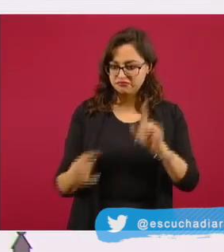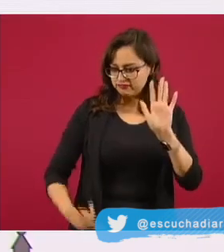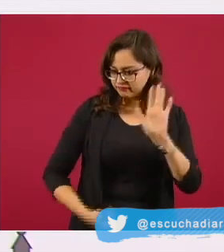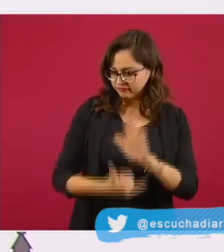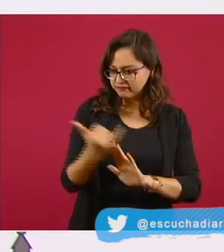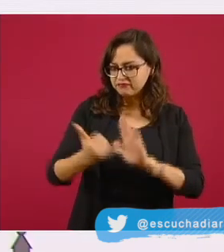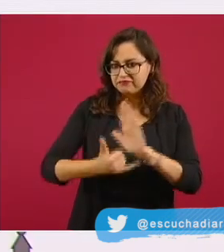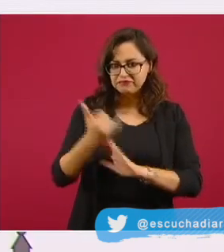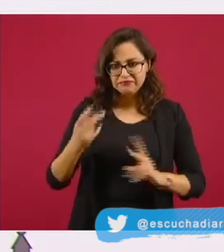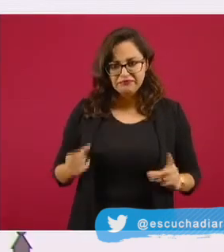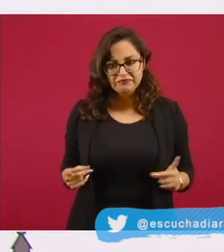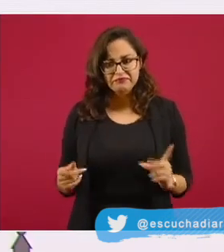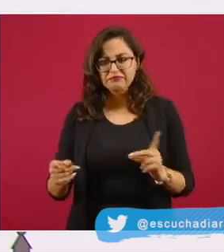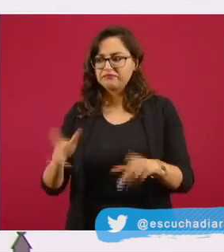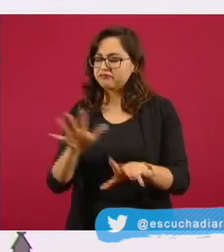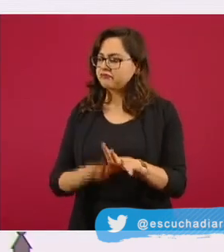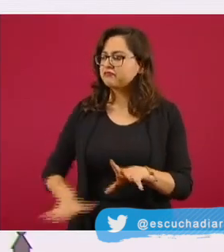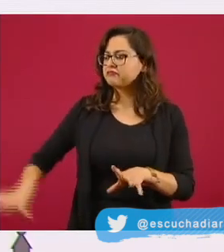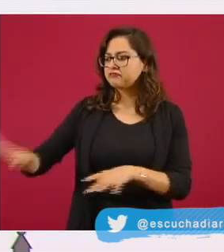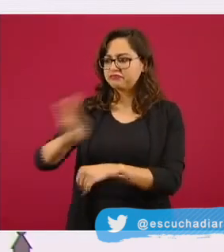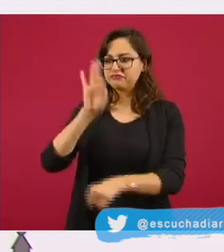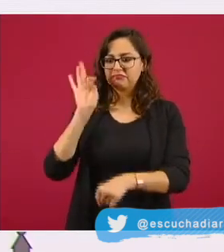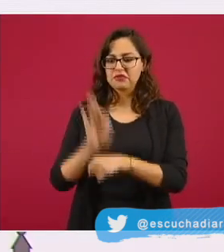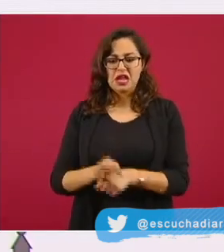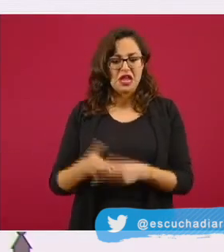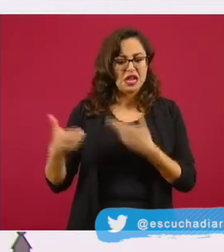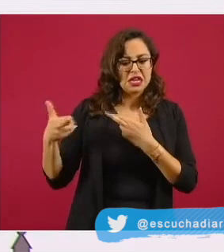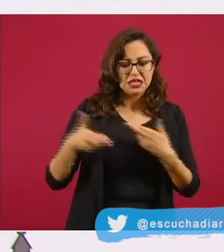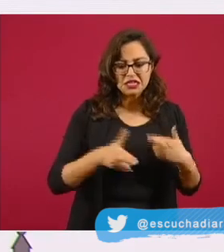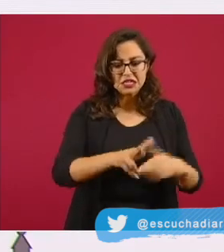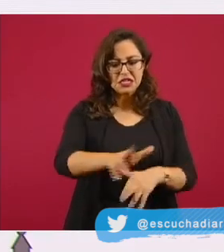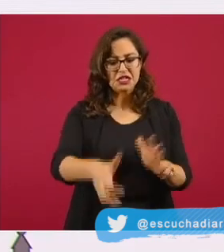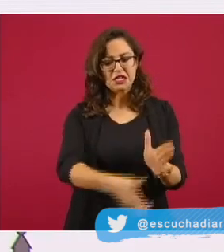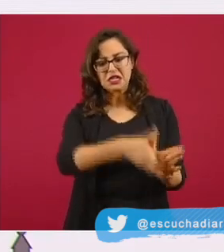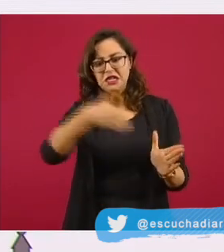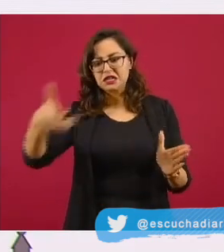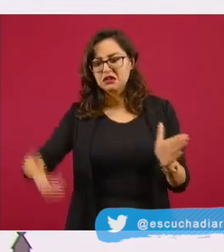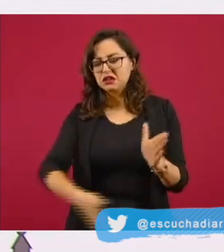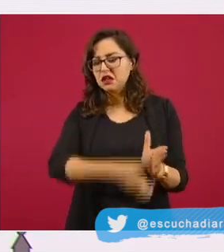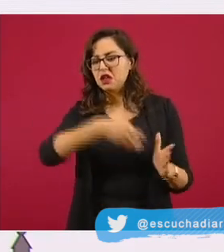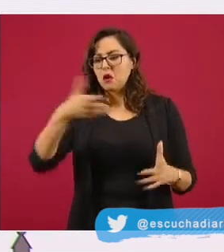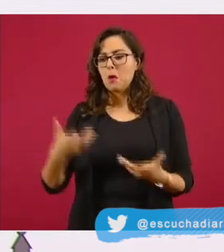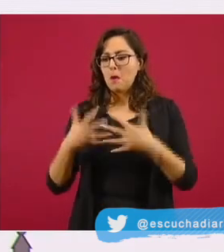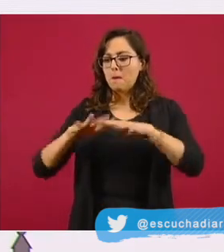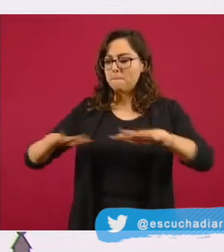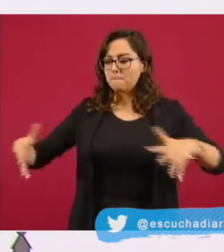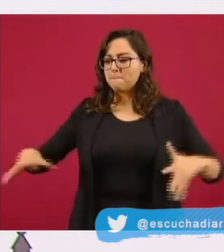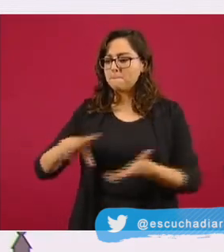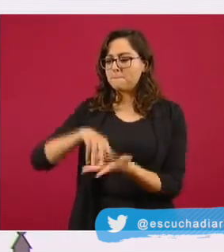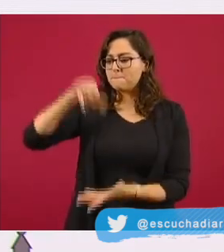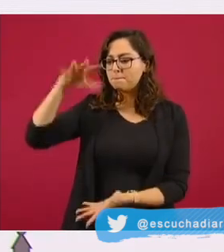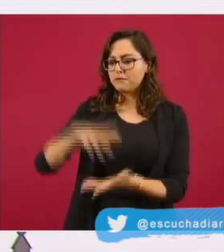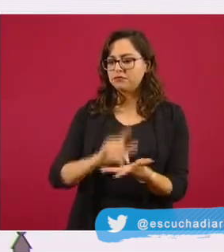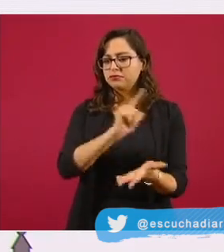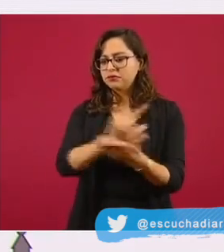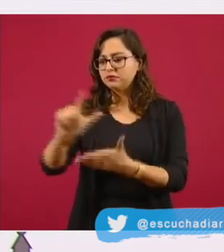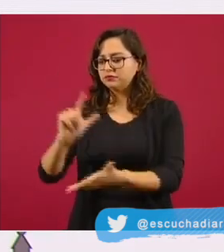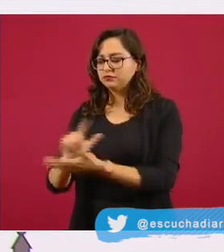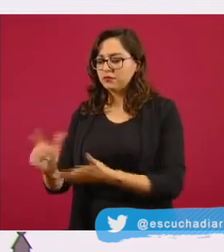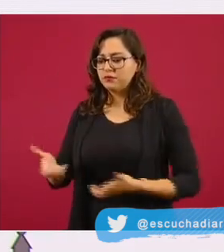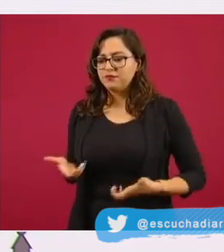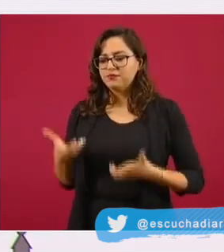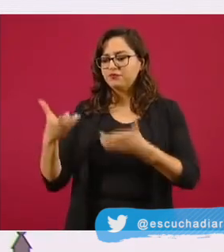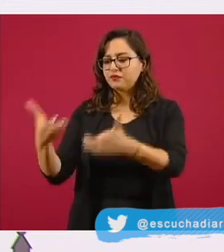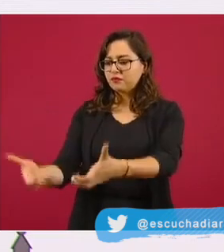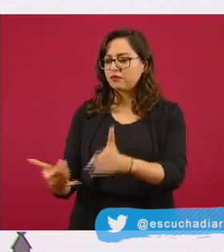ríos, limpian playas, construyen canales, aeropuertos, sucursales